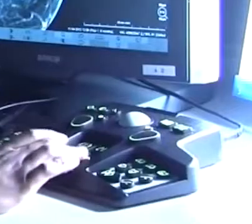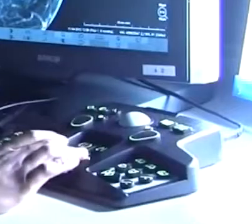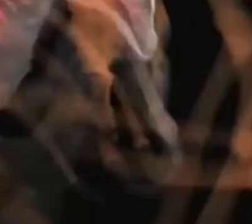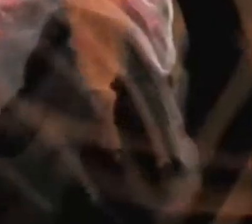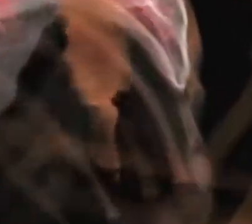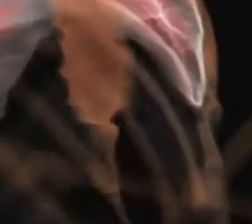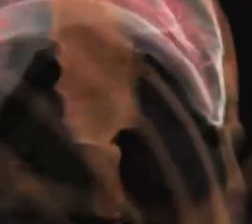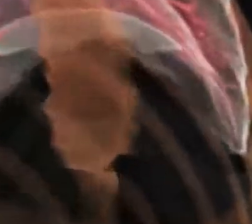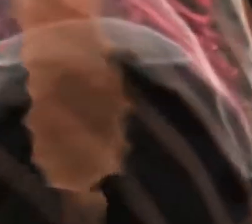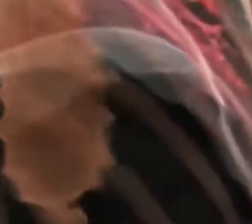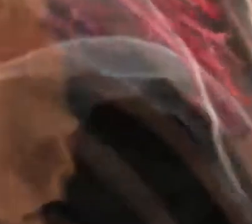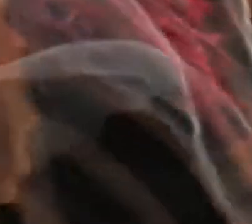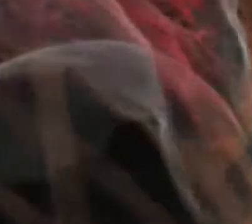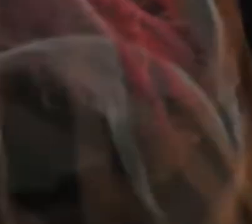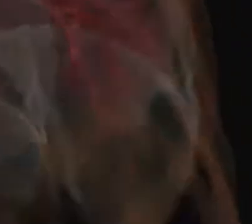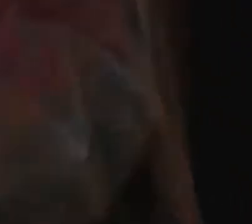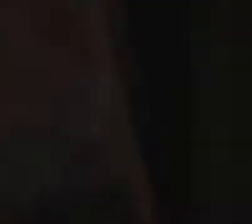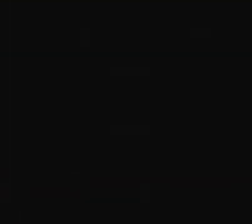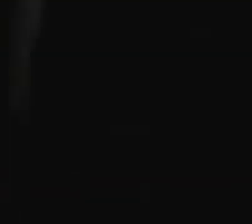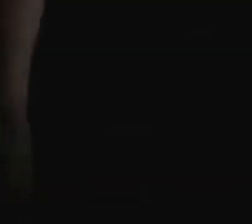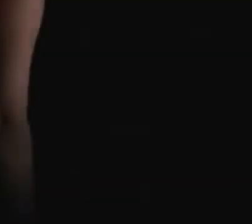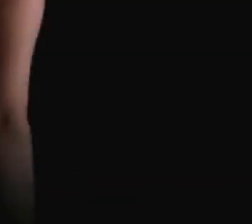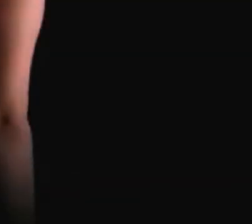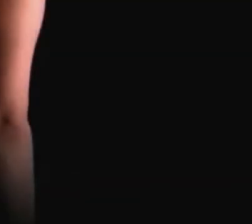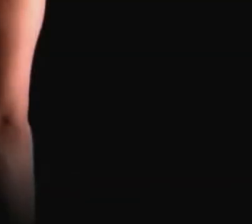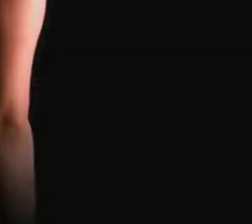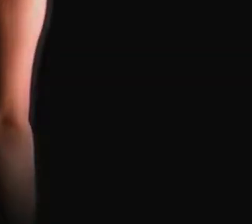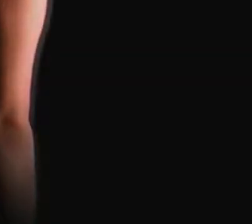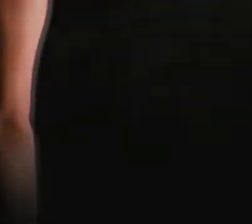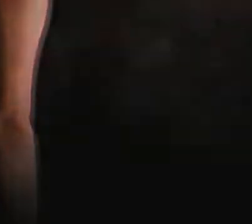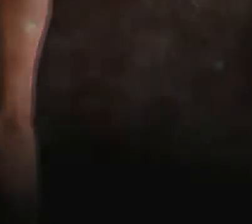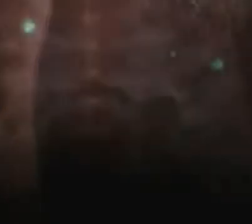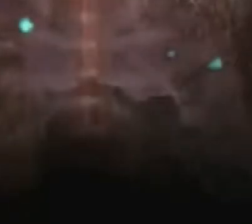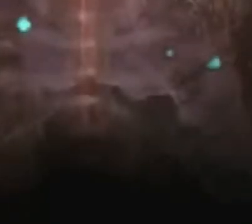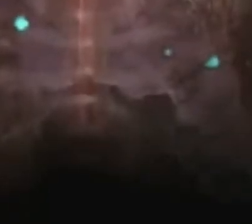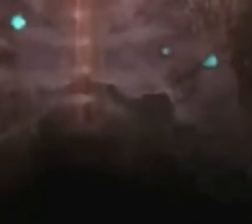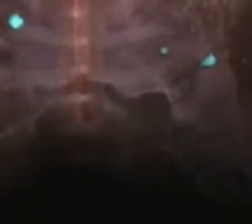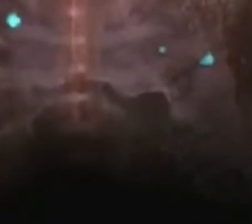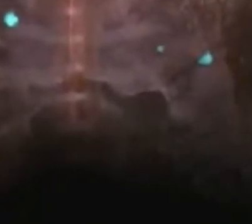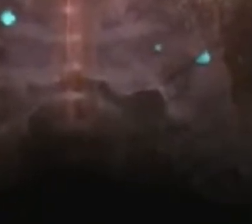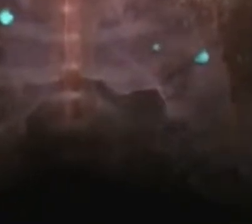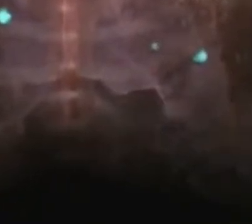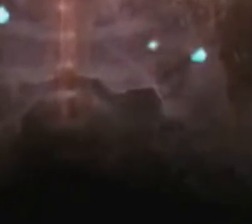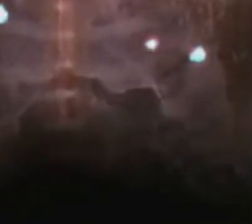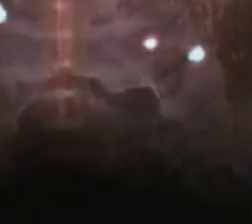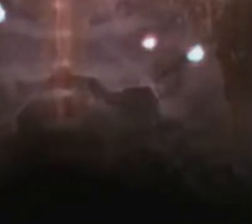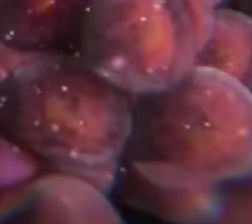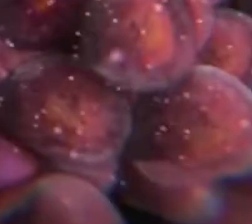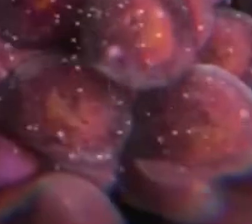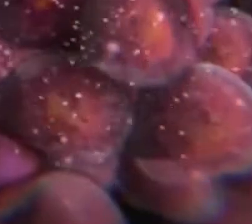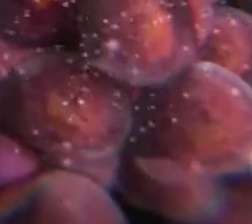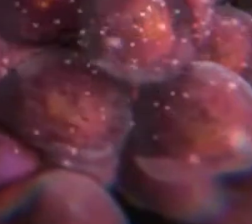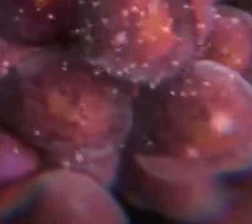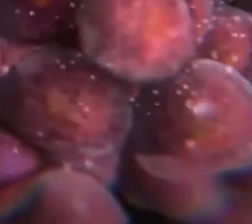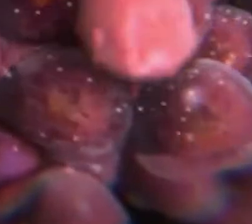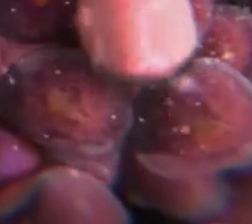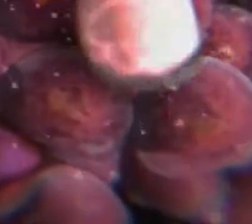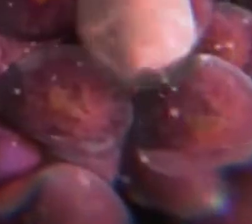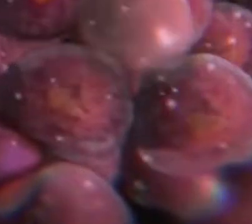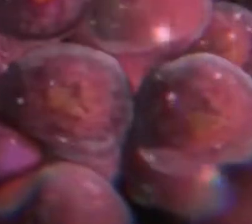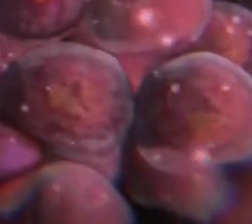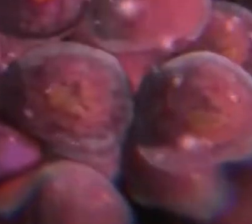de atención donde participan las distintas disciplinas y las distintas especialidades que